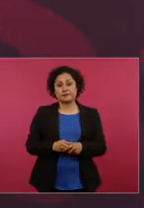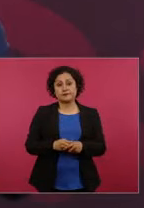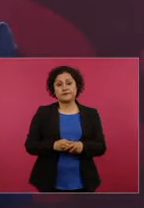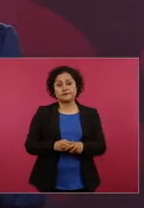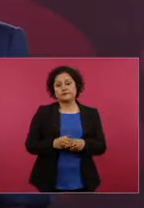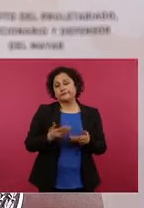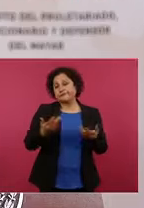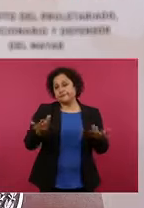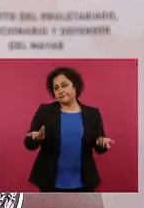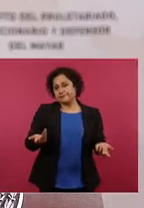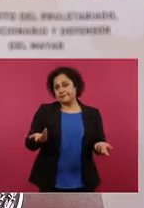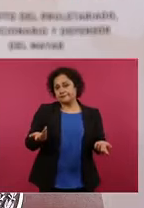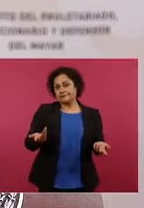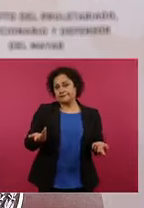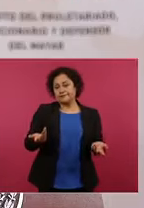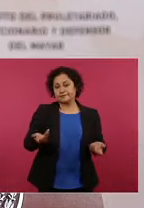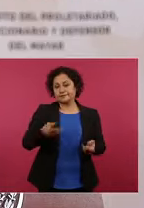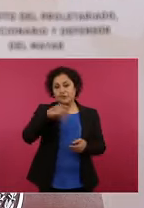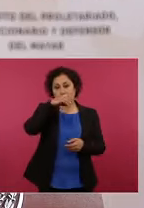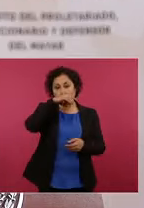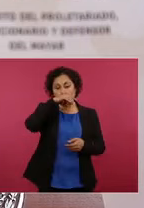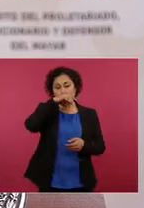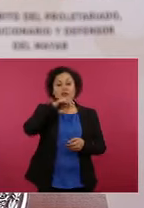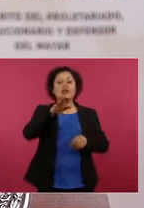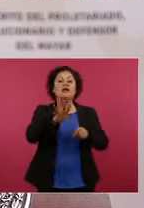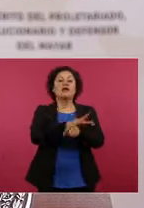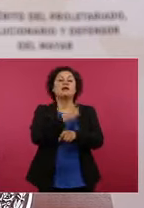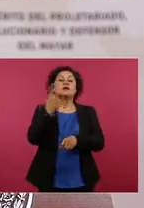O sea, resulta que